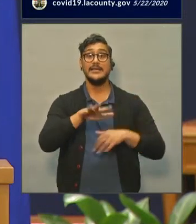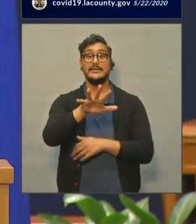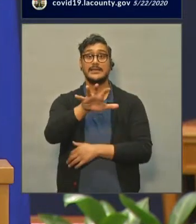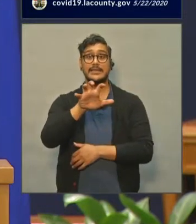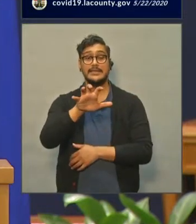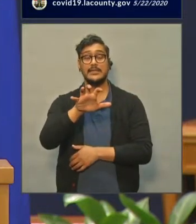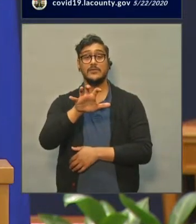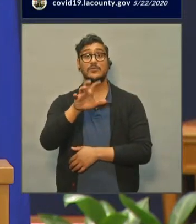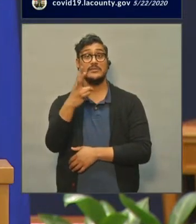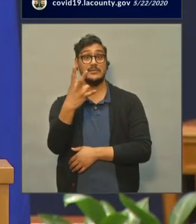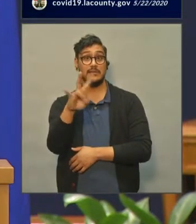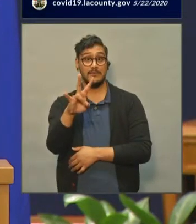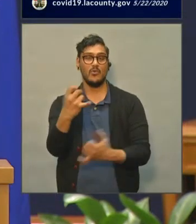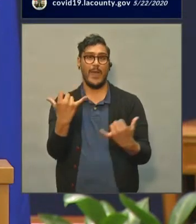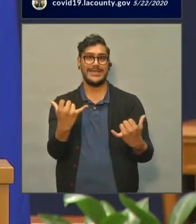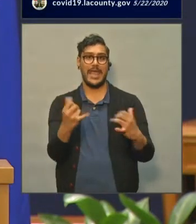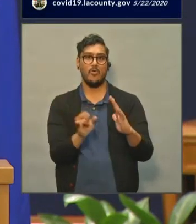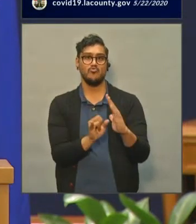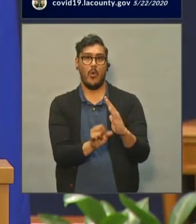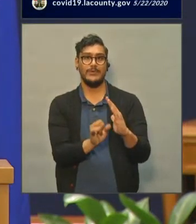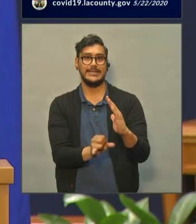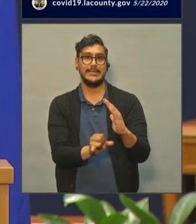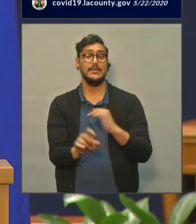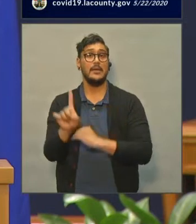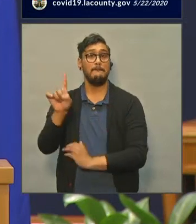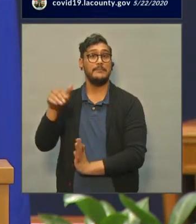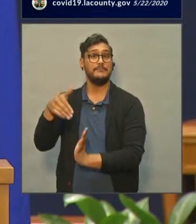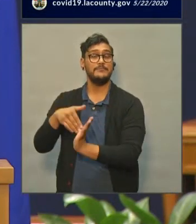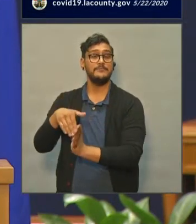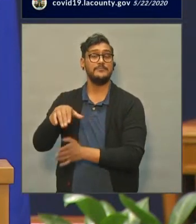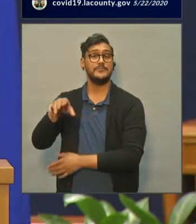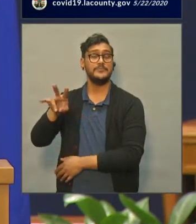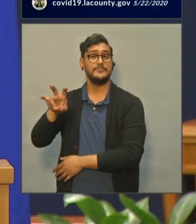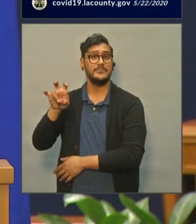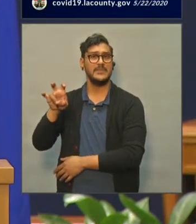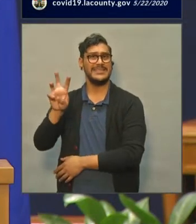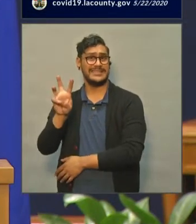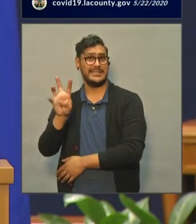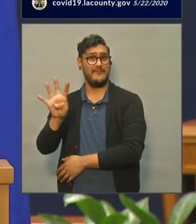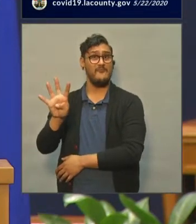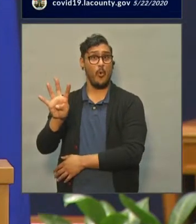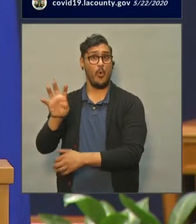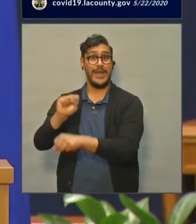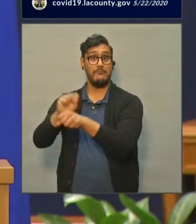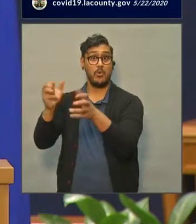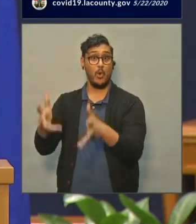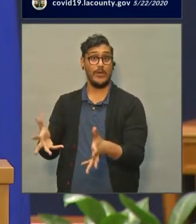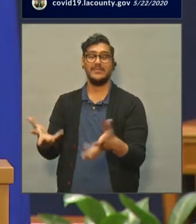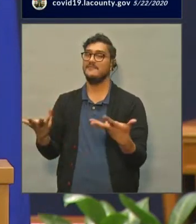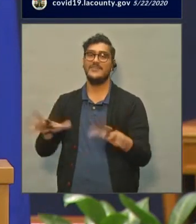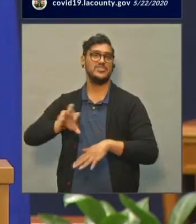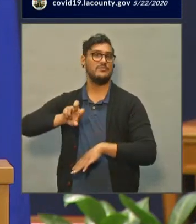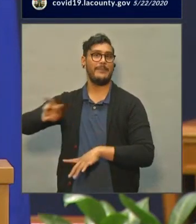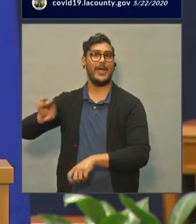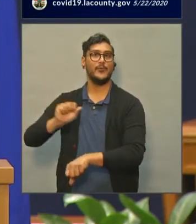517 empleados en cuarentena y 1,174 empleados han regresado a